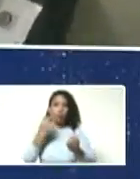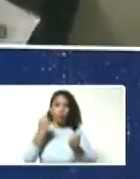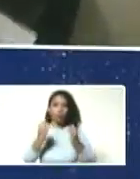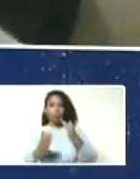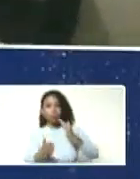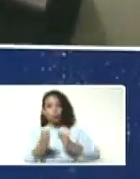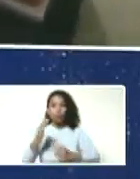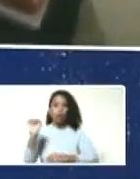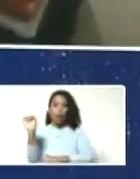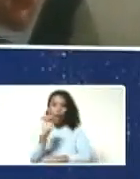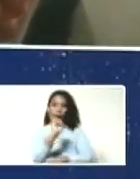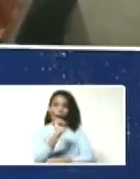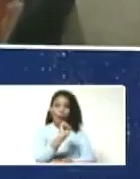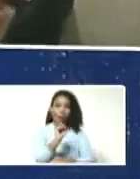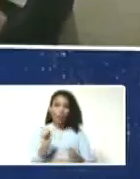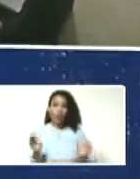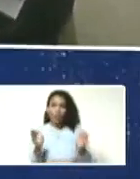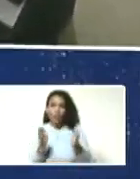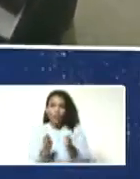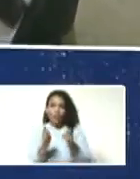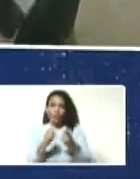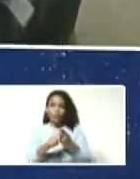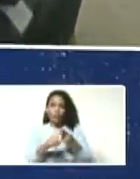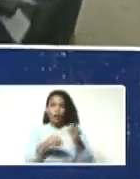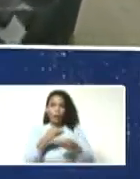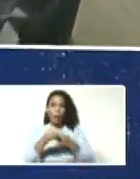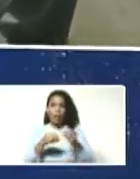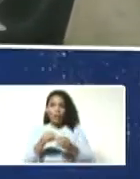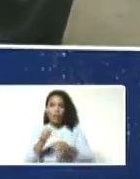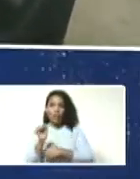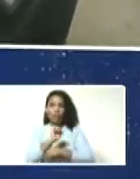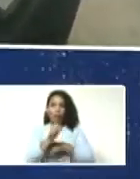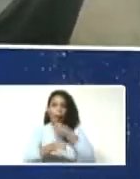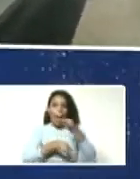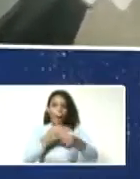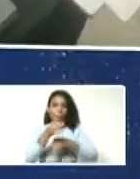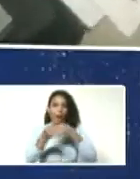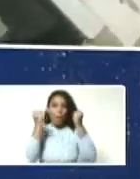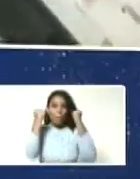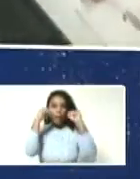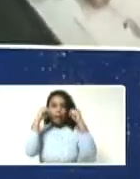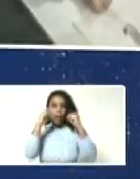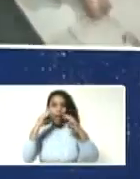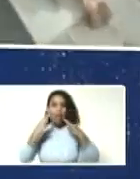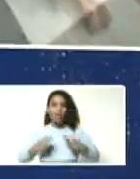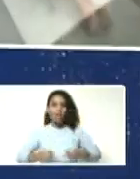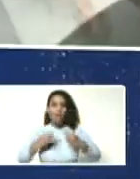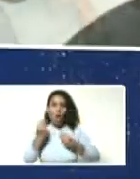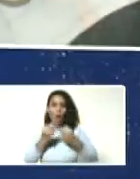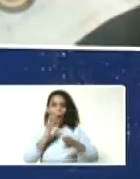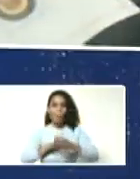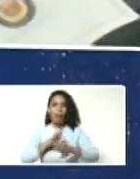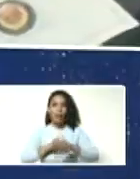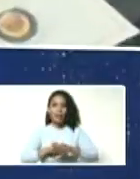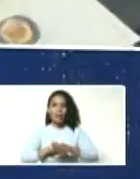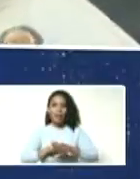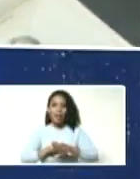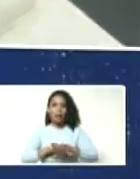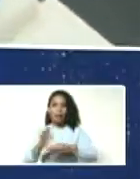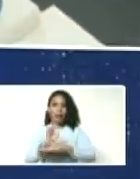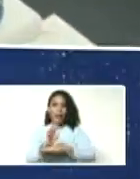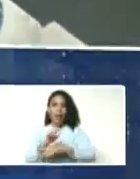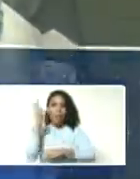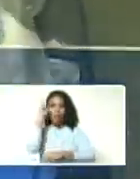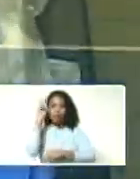construyendo vehículos pequeños para hacer los trayectos y explicar inclusive la práctica de la física, de cómo ocurre el desplazamiento, creo que está el